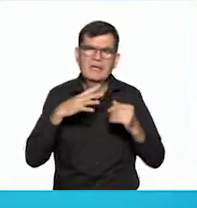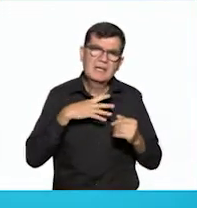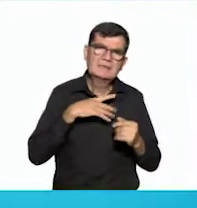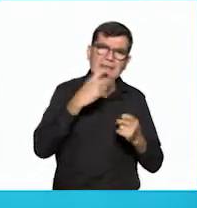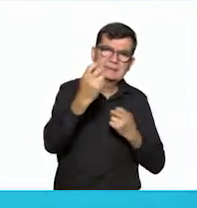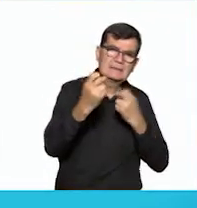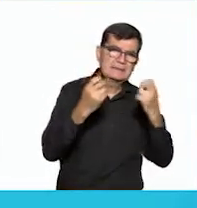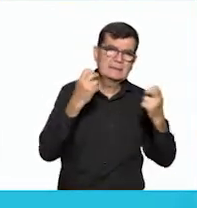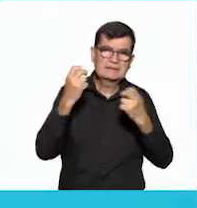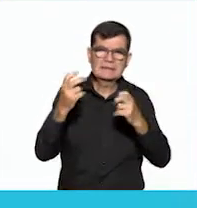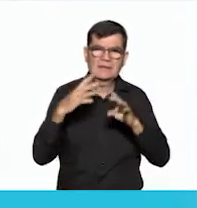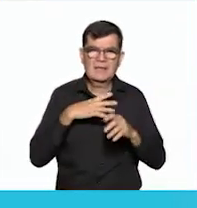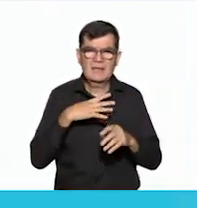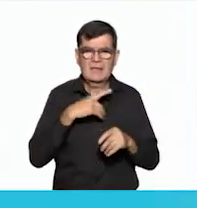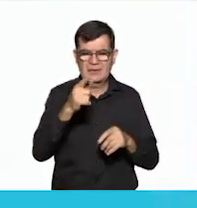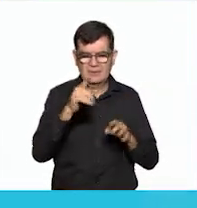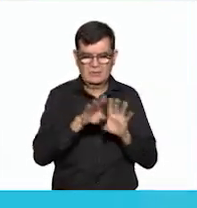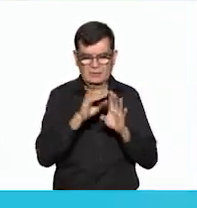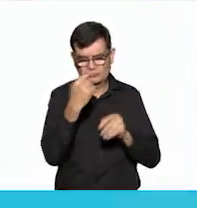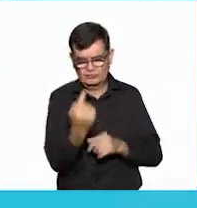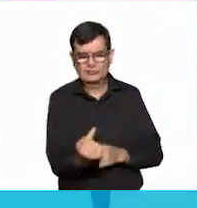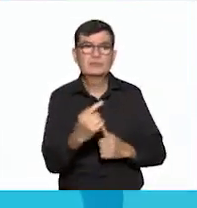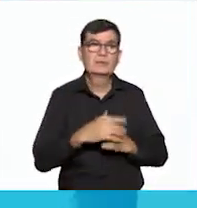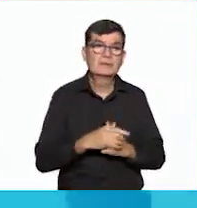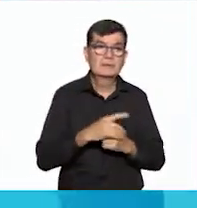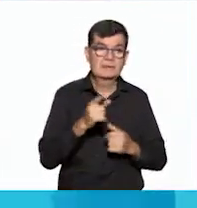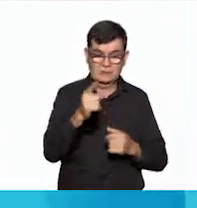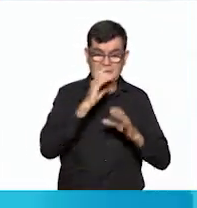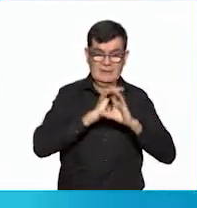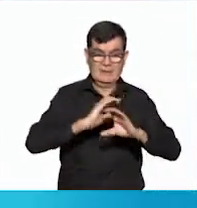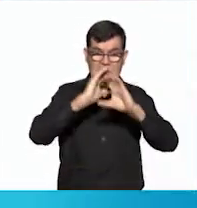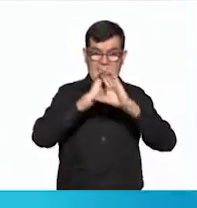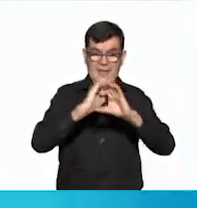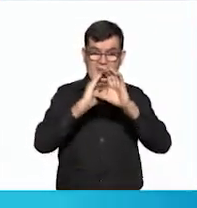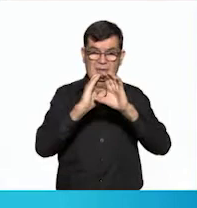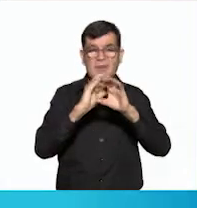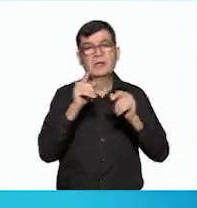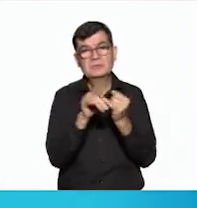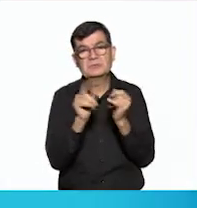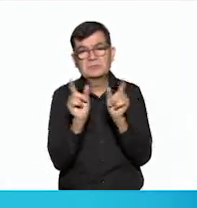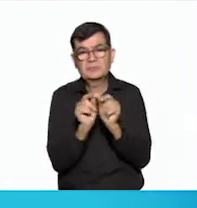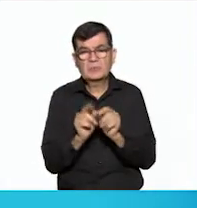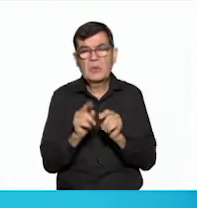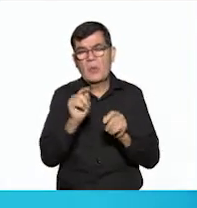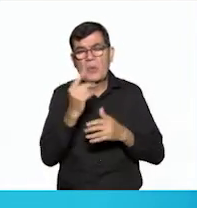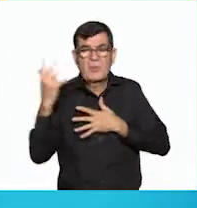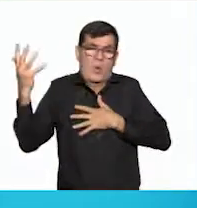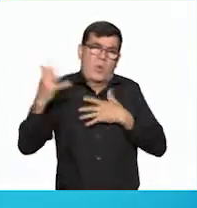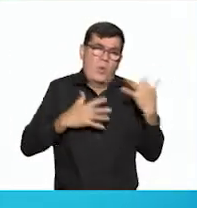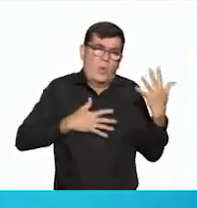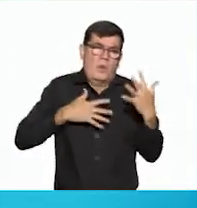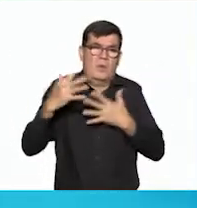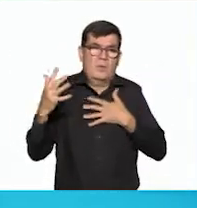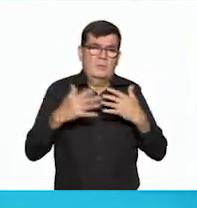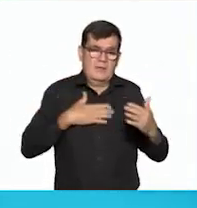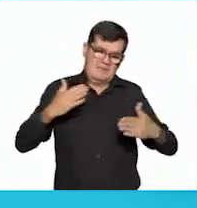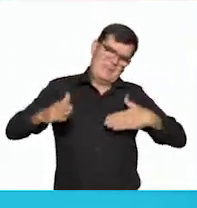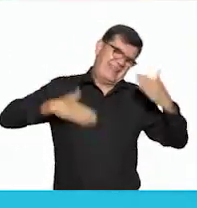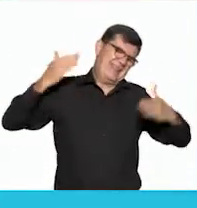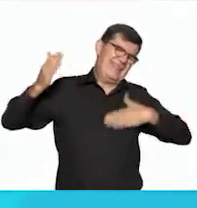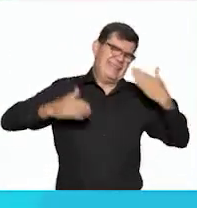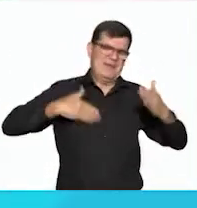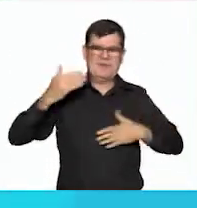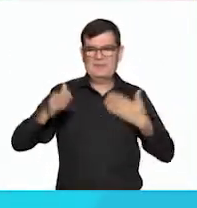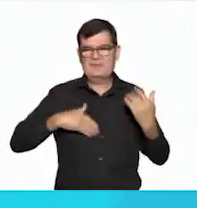o ellas jugaban cuando eran pequeños. Que les canten una canción o que les digan un poema. ¡A divertirse y